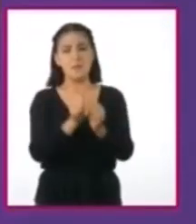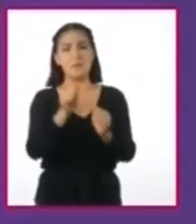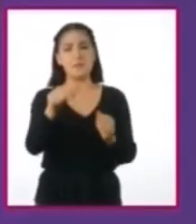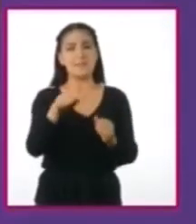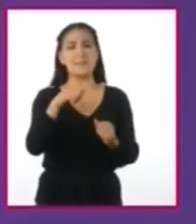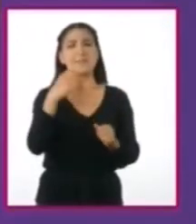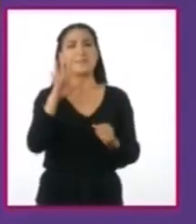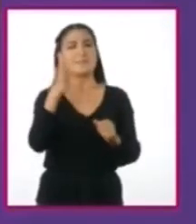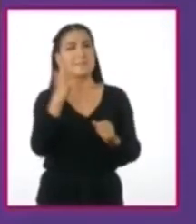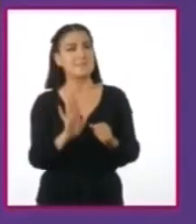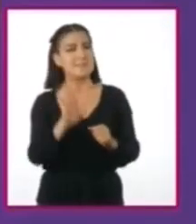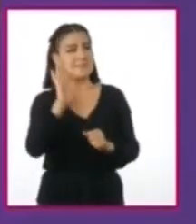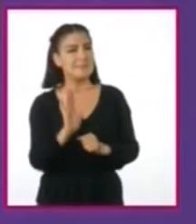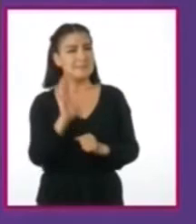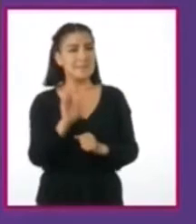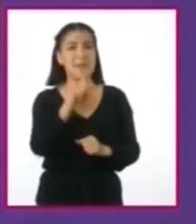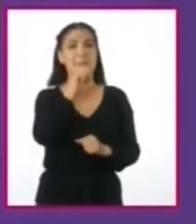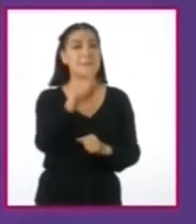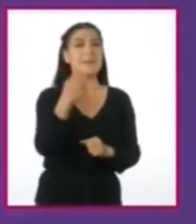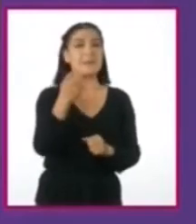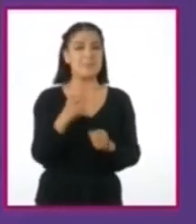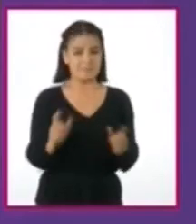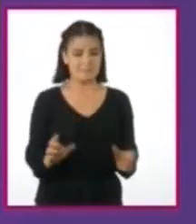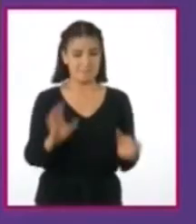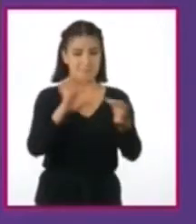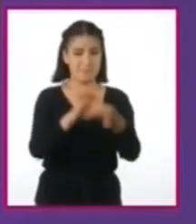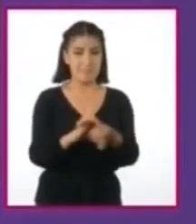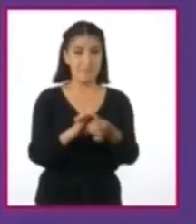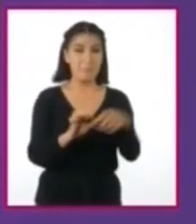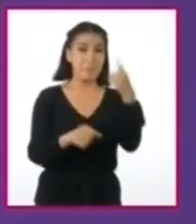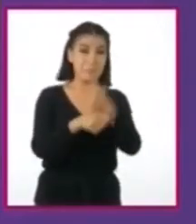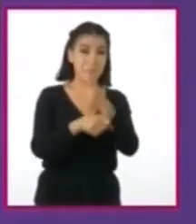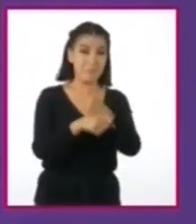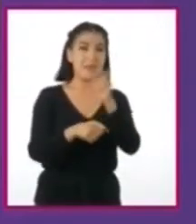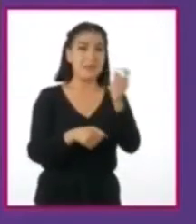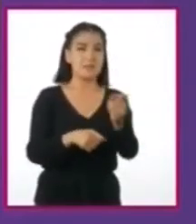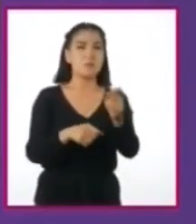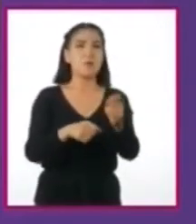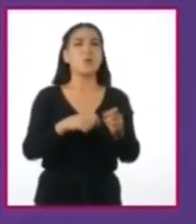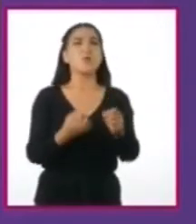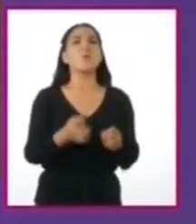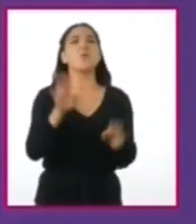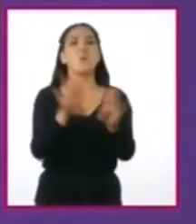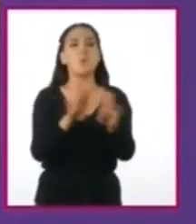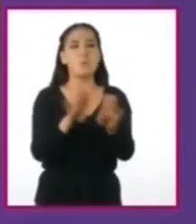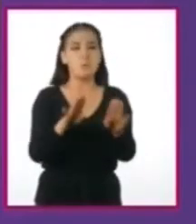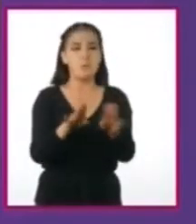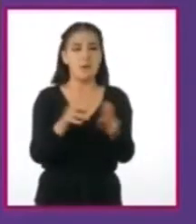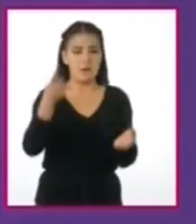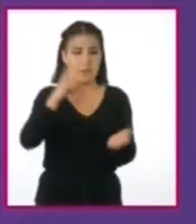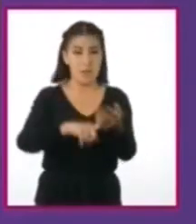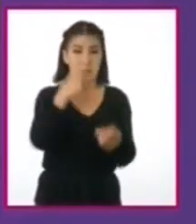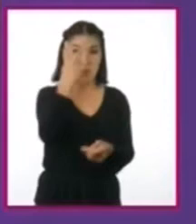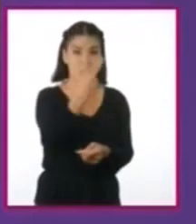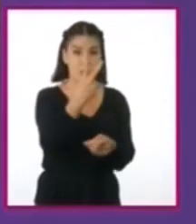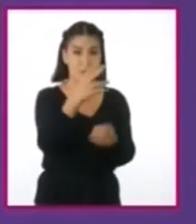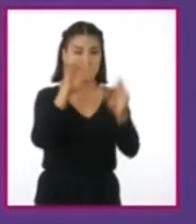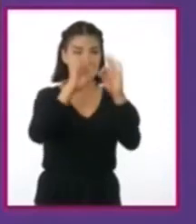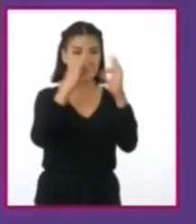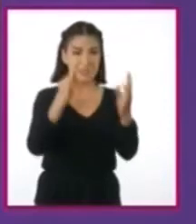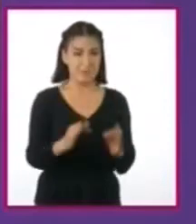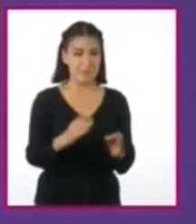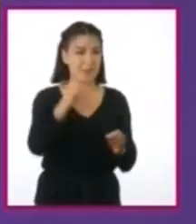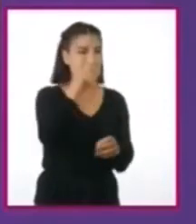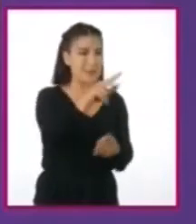Como ya vieron en las sesiones anteriores, congruencia se llama a la propiedad que tienen dos figuras de ser